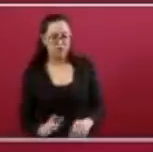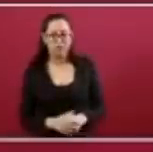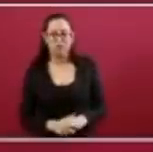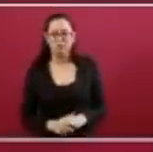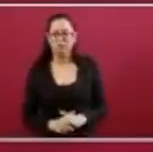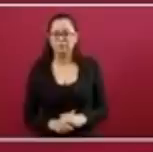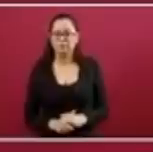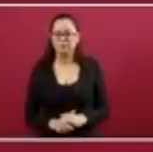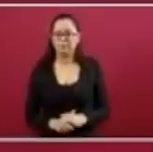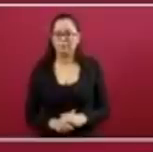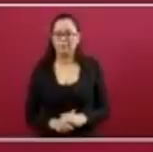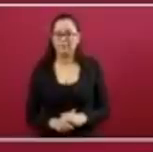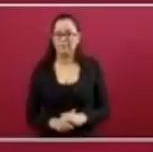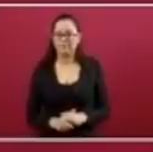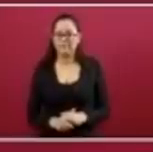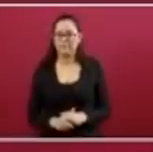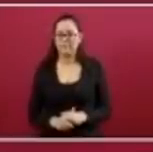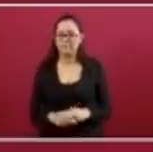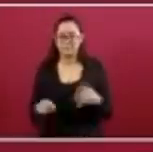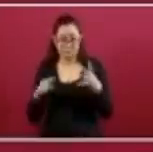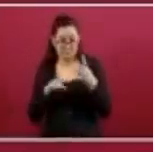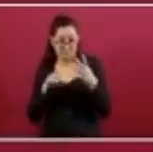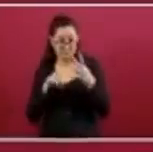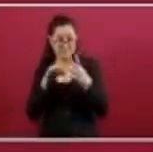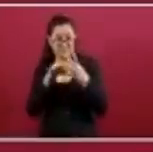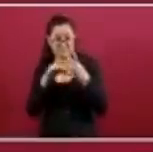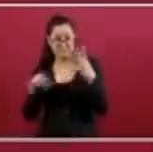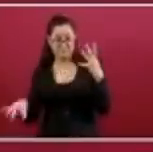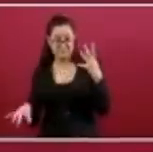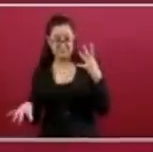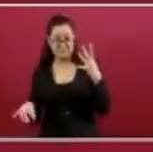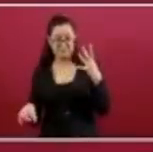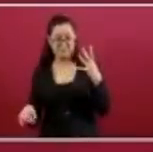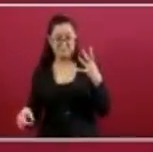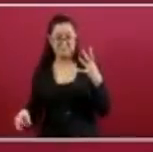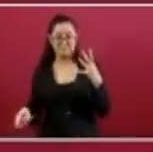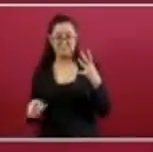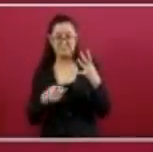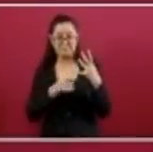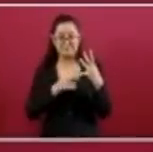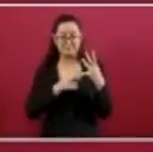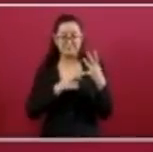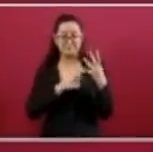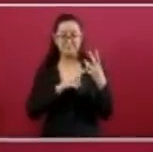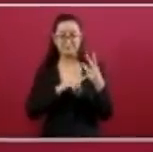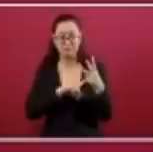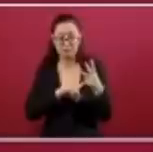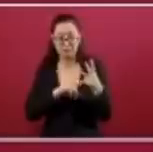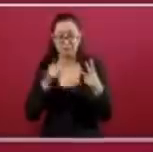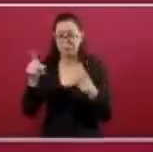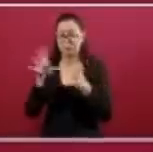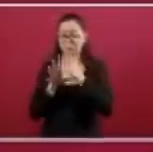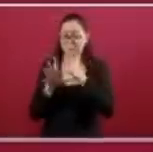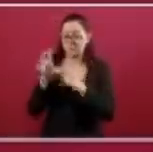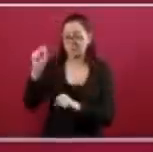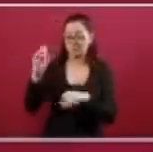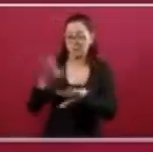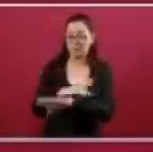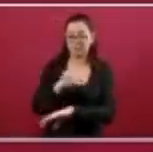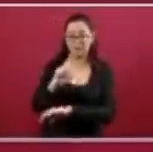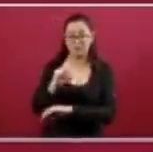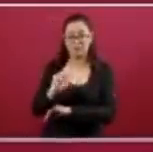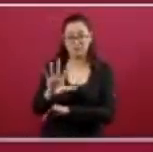empezar por lo último. Estamos esperando la modificación a la Constitución, al artículo